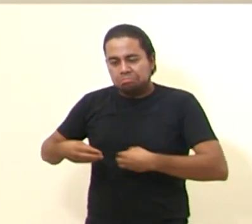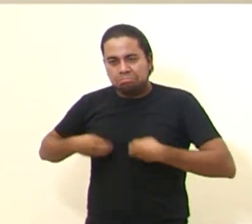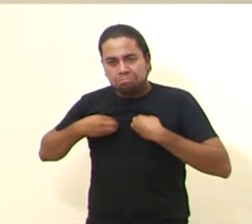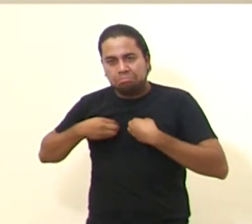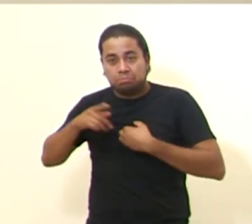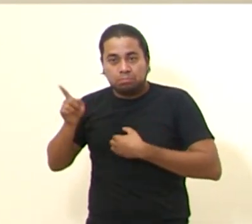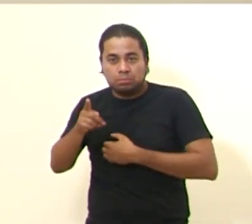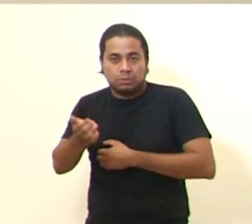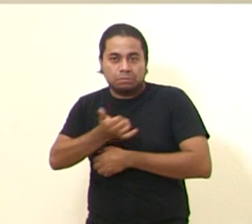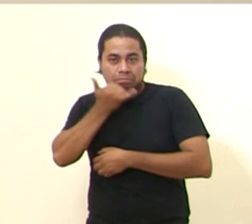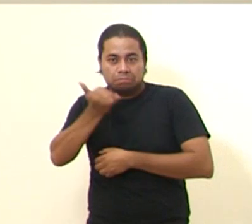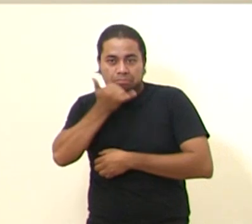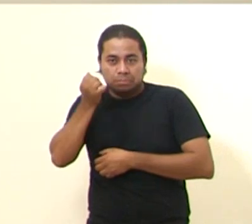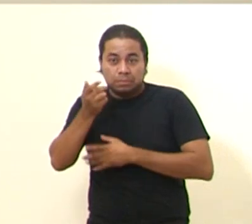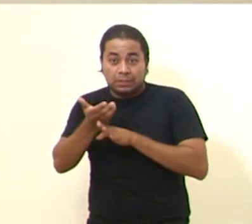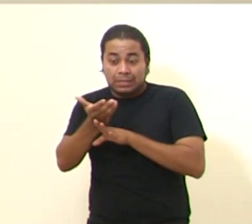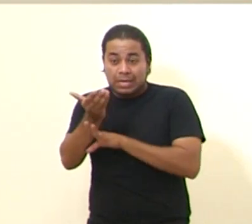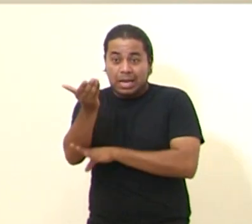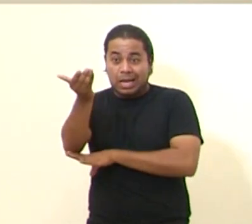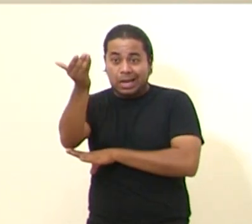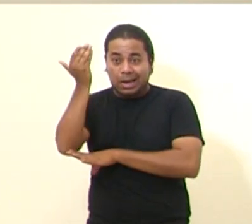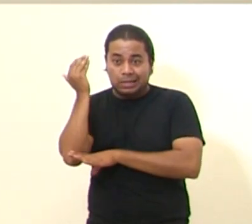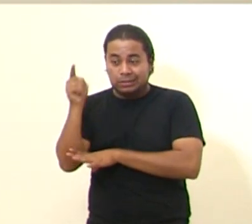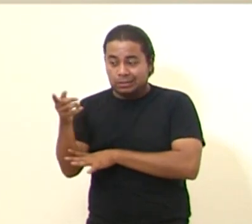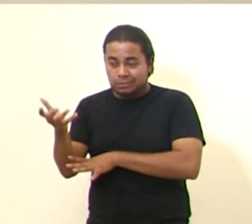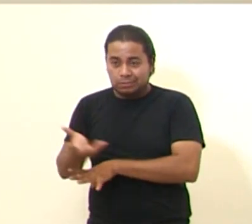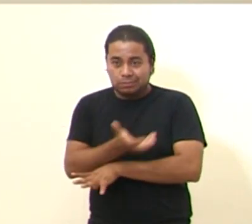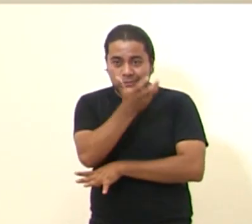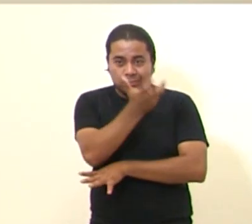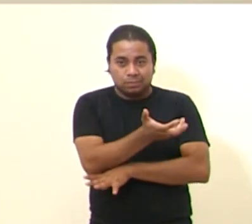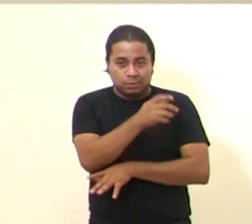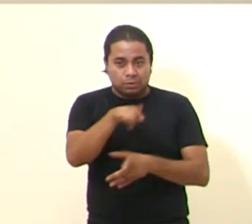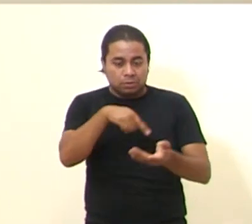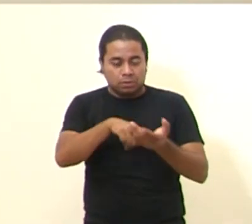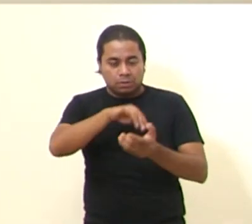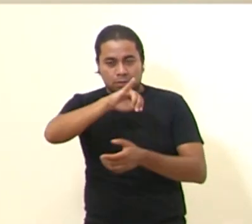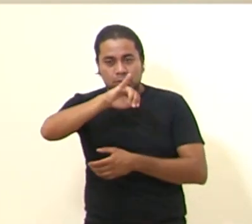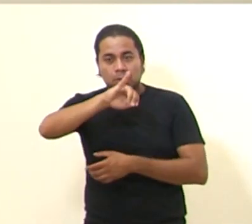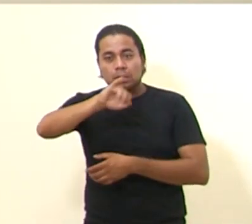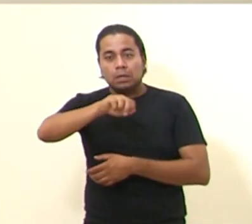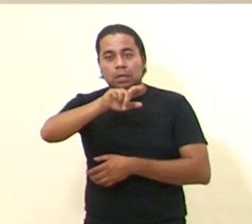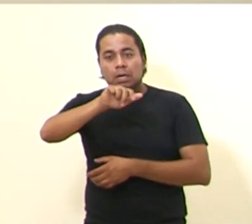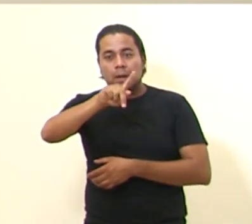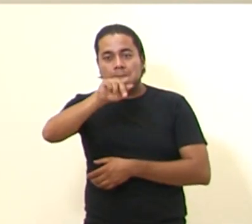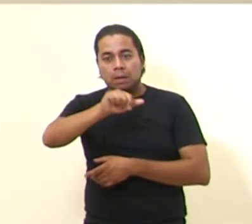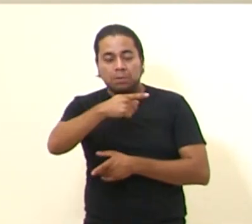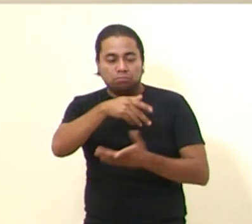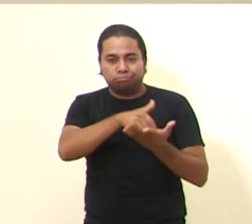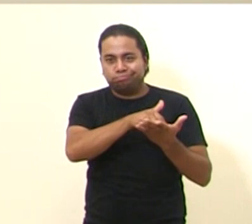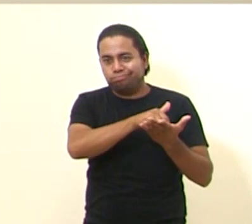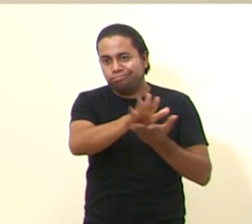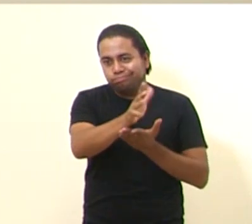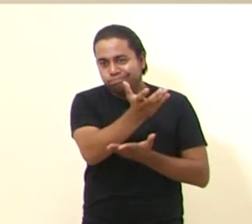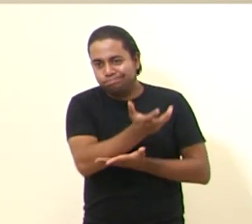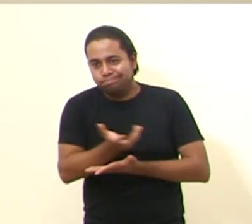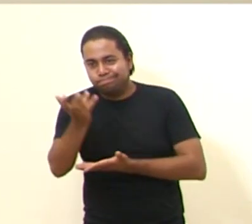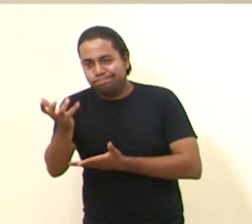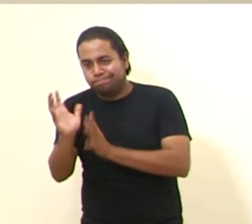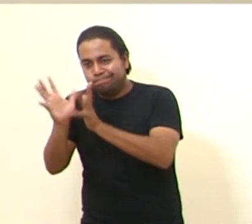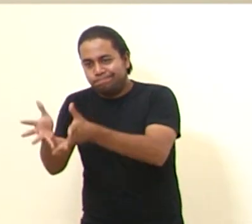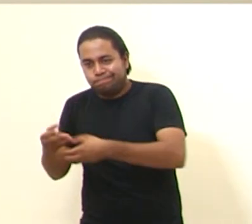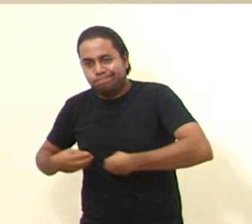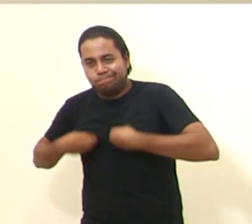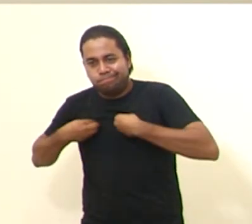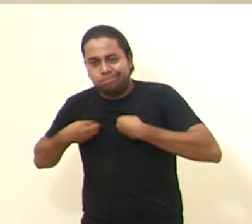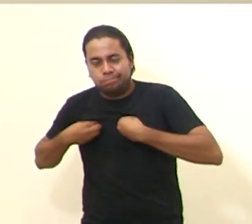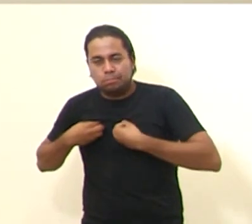y resulta que no, que antes se habían establecido en Jalapa, pero que habían sido expulsados de ese lugar. Su